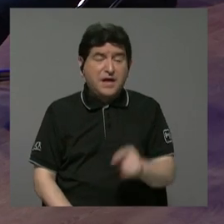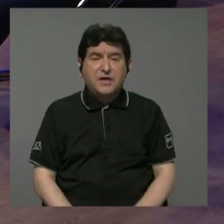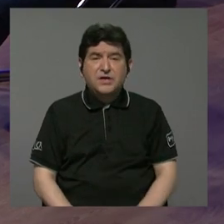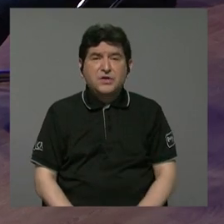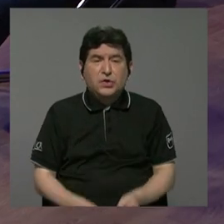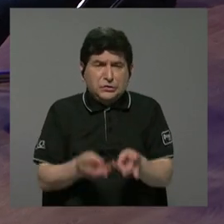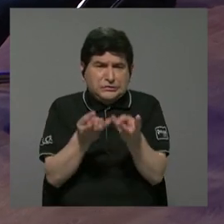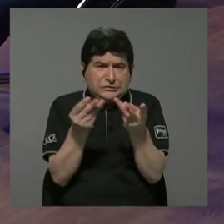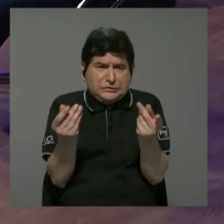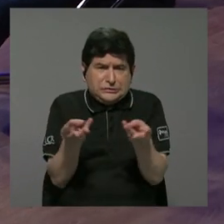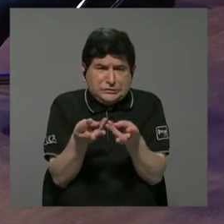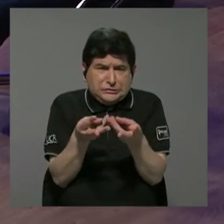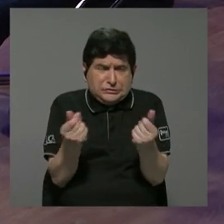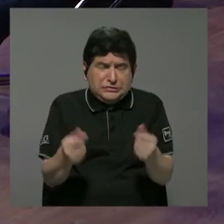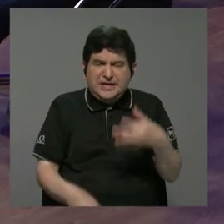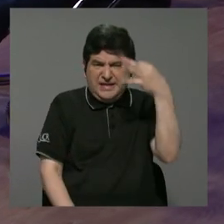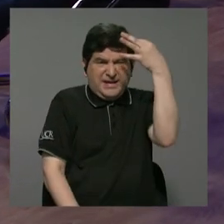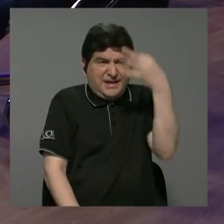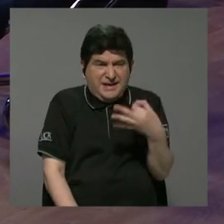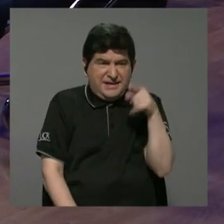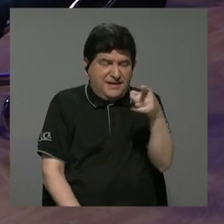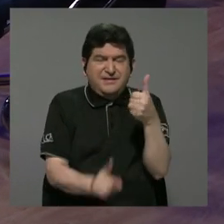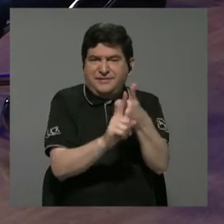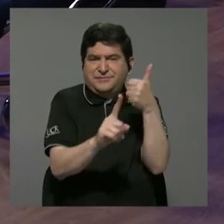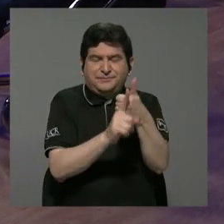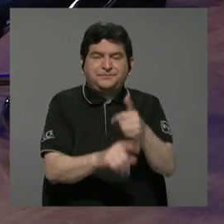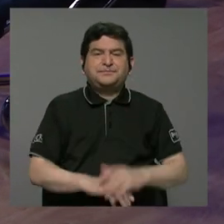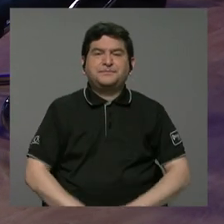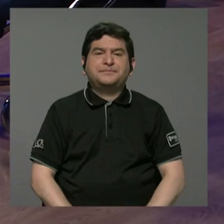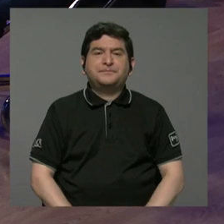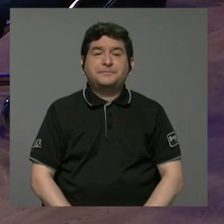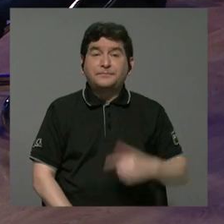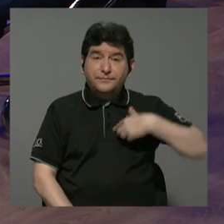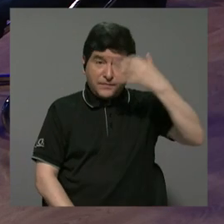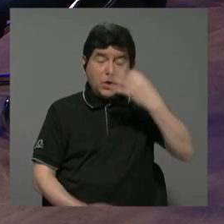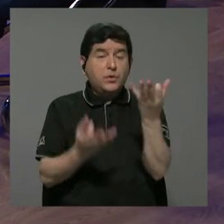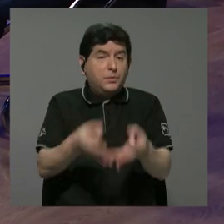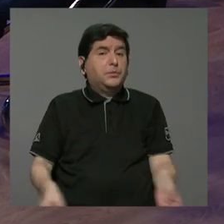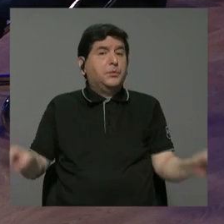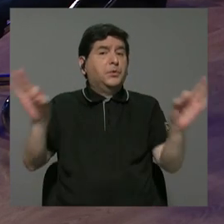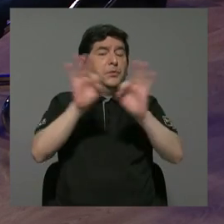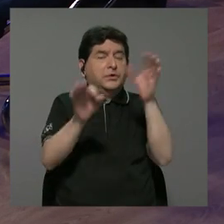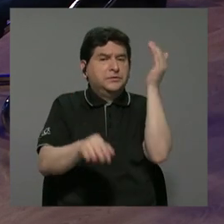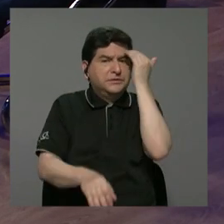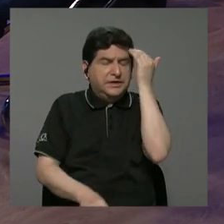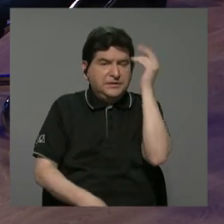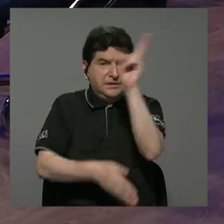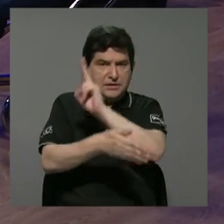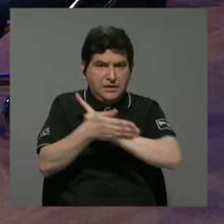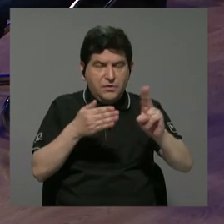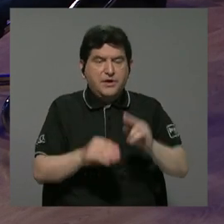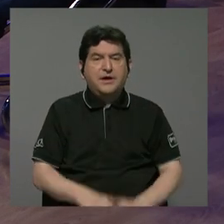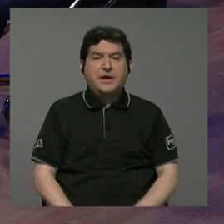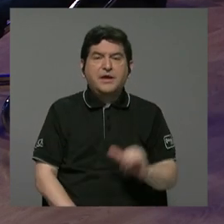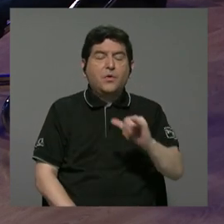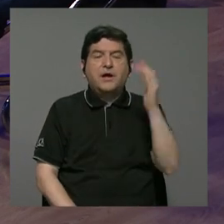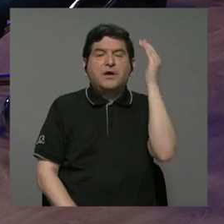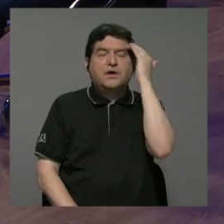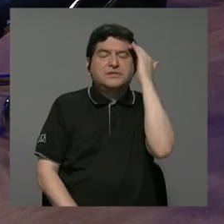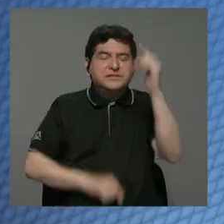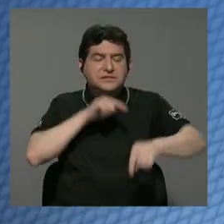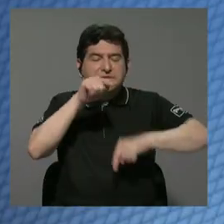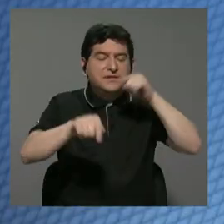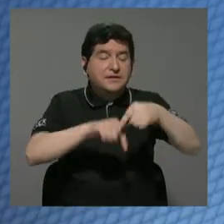degenerando en la credibilidad de ellos mismos, ¿verdad? Entonces yo creo que eso es importante tenerlo presente. La universidad debe ser la conciencia crítica, bien lo